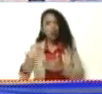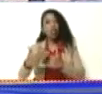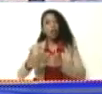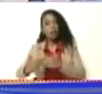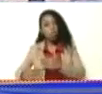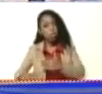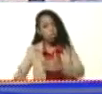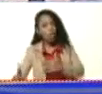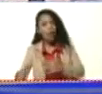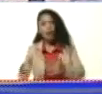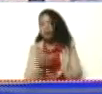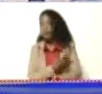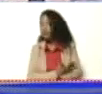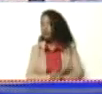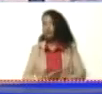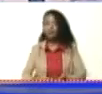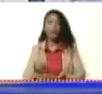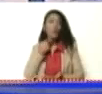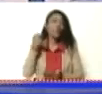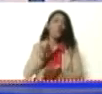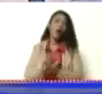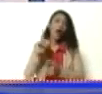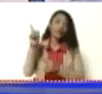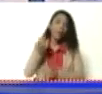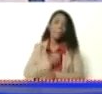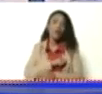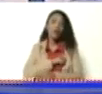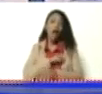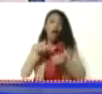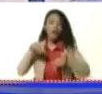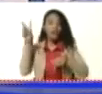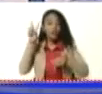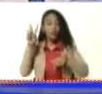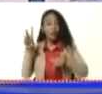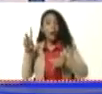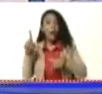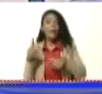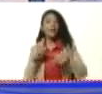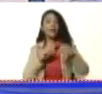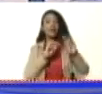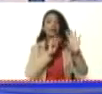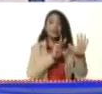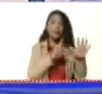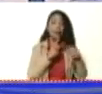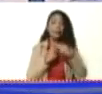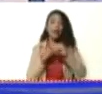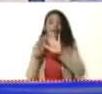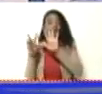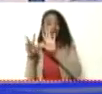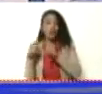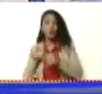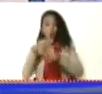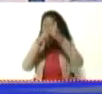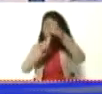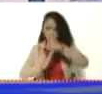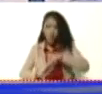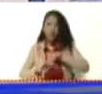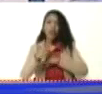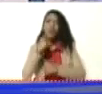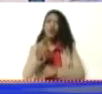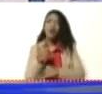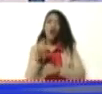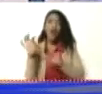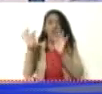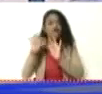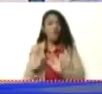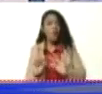mata a centenares de personas. En Venezuela hemos descubierto el método más 7, humildemente lo digo. Y con el método